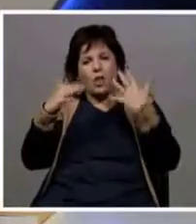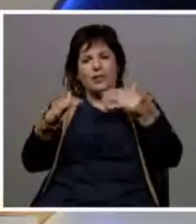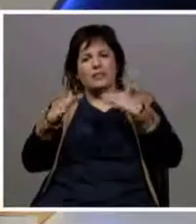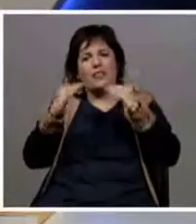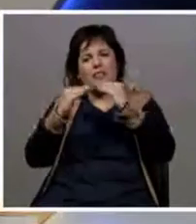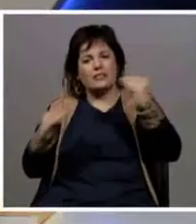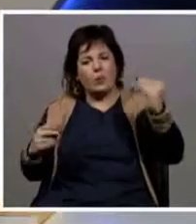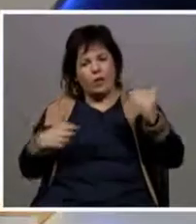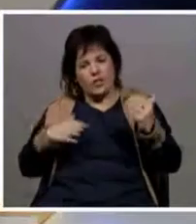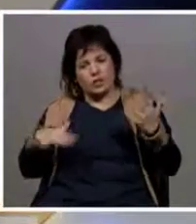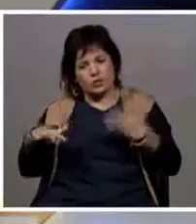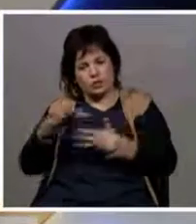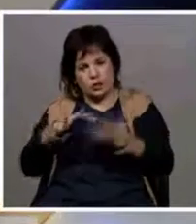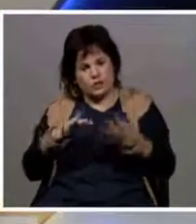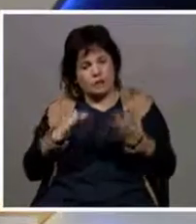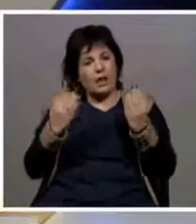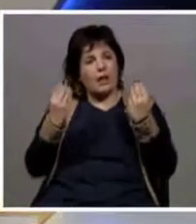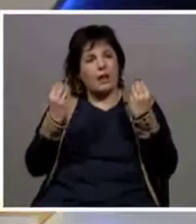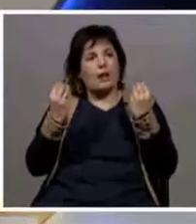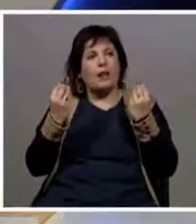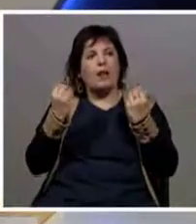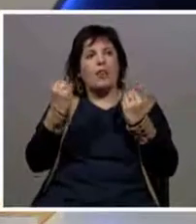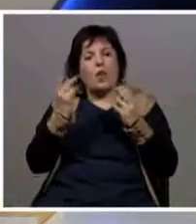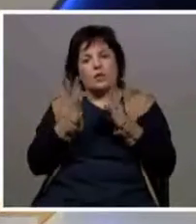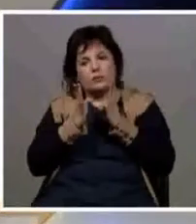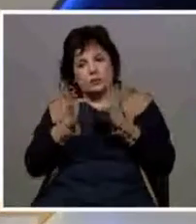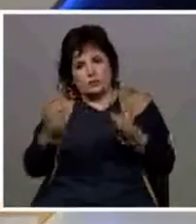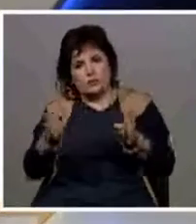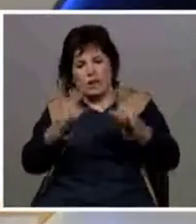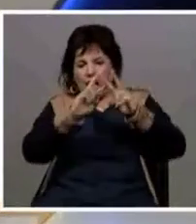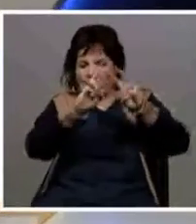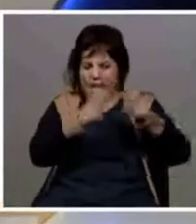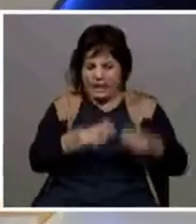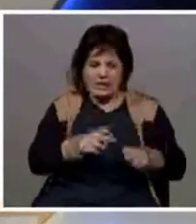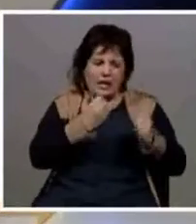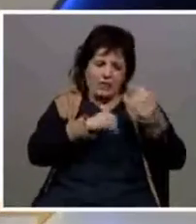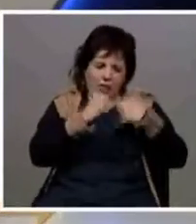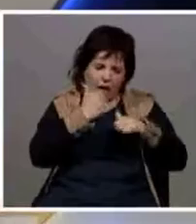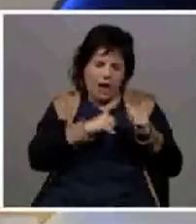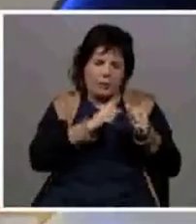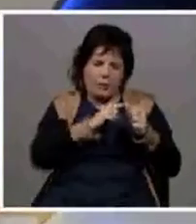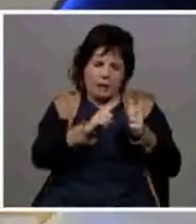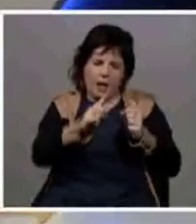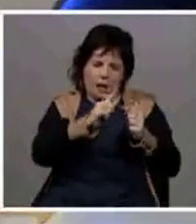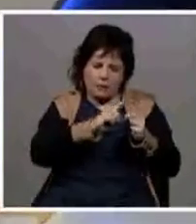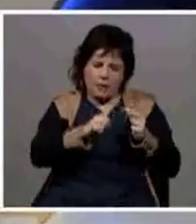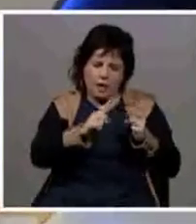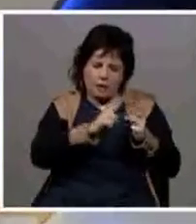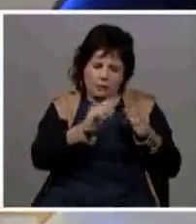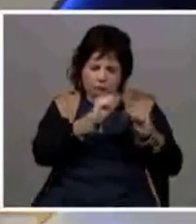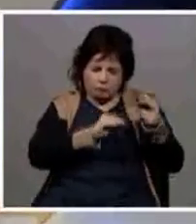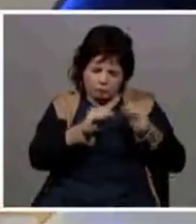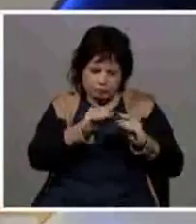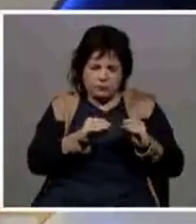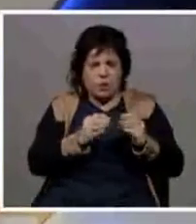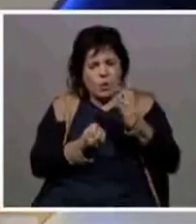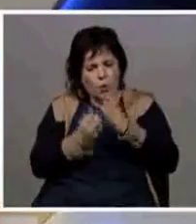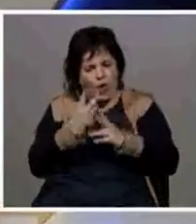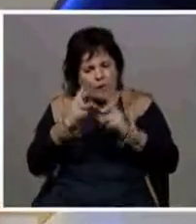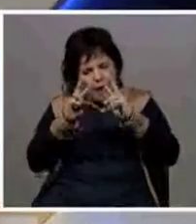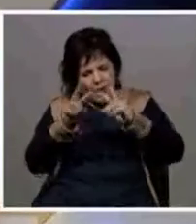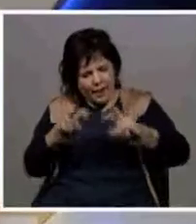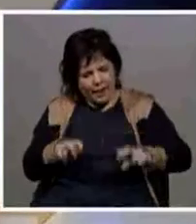uruguay porque uno tiene dos partes una parte finalizarlas los datos que hace ya muchos años venimos produciendo pero hacer nuevos análisis para